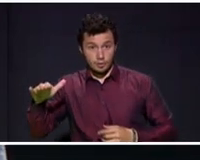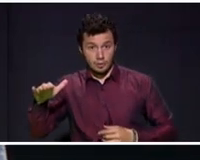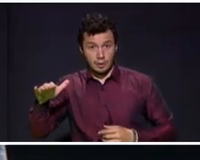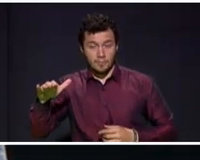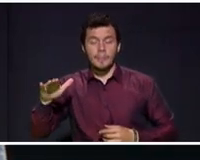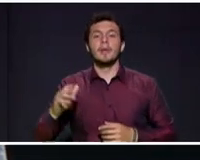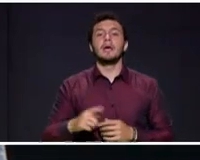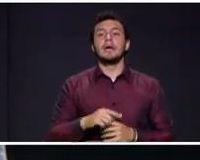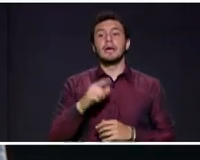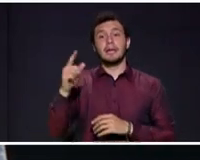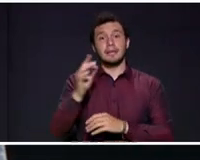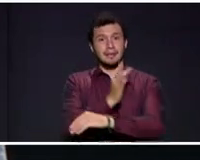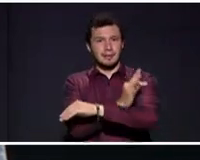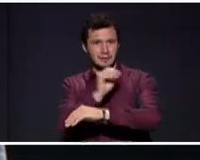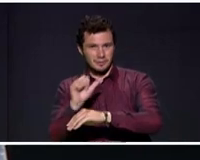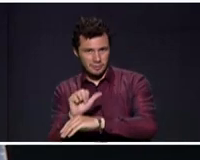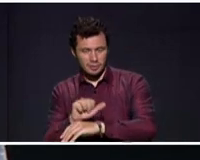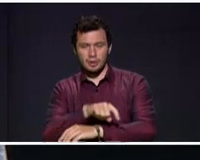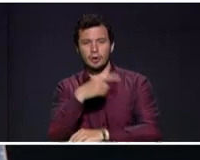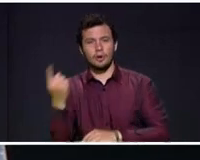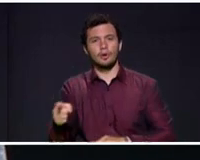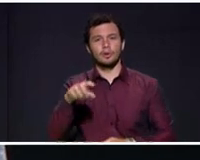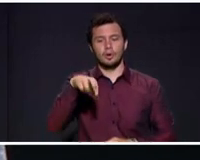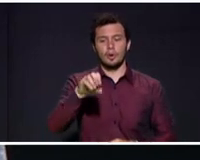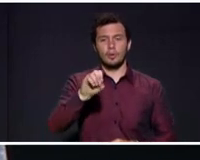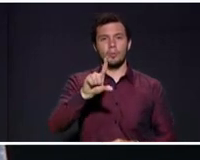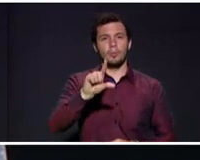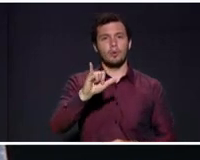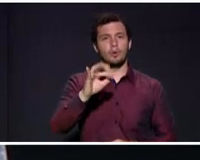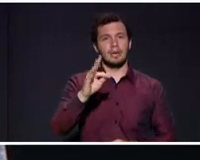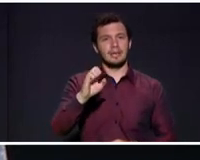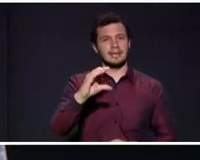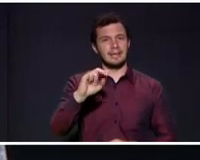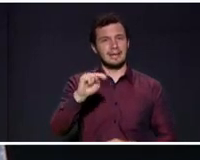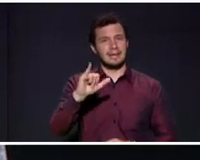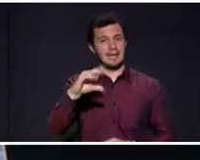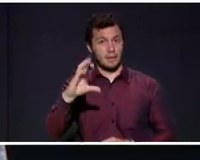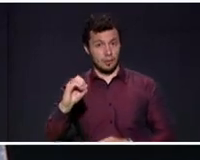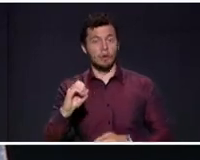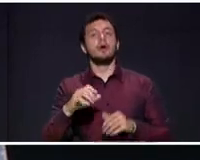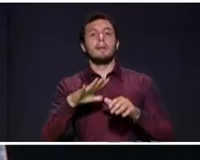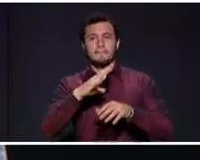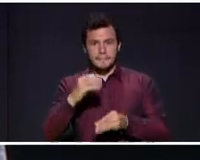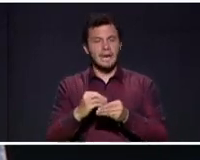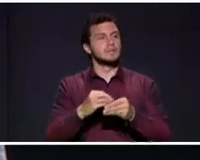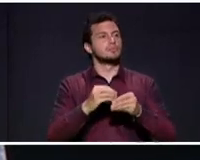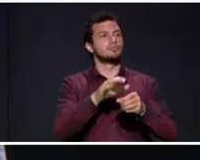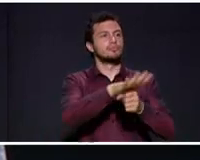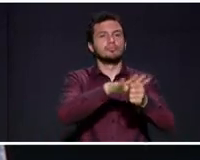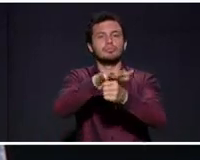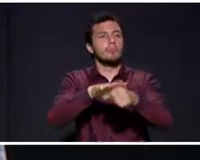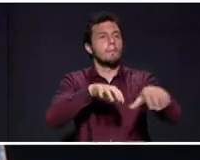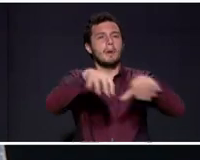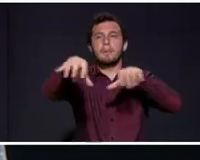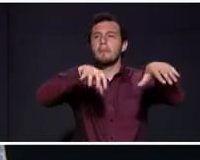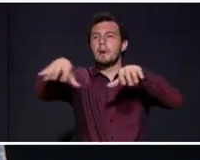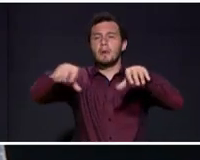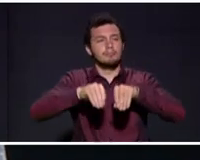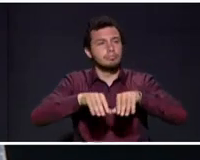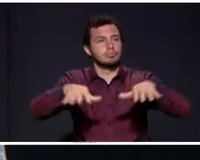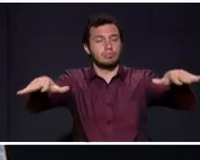antioquia y esa regionalización por supuesto tiene que ir de la mano de la pertinencia de cuáles son las vocaciones económicas